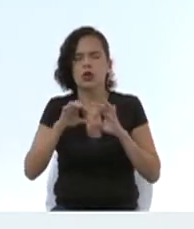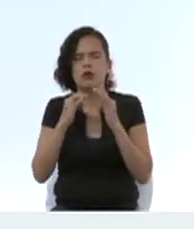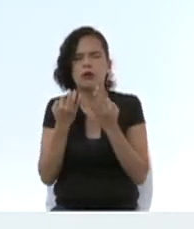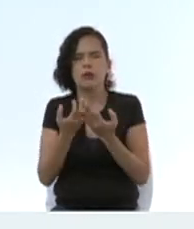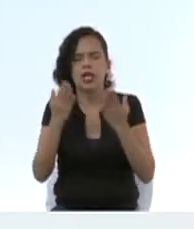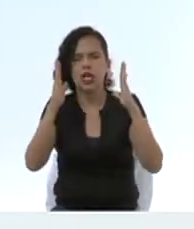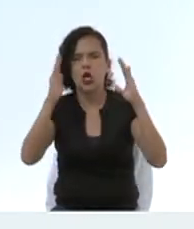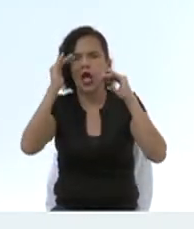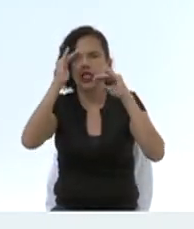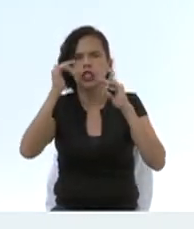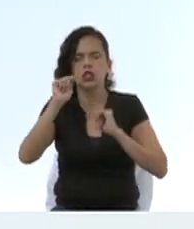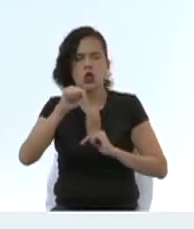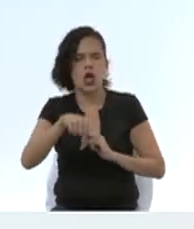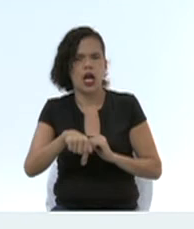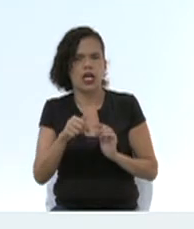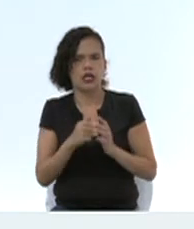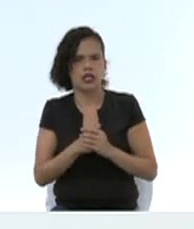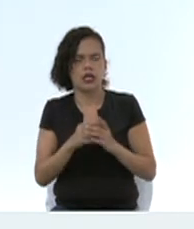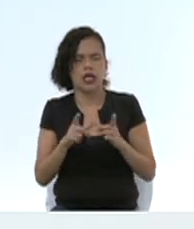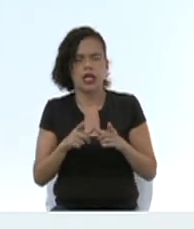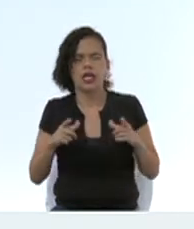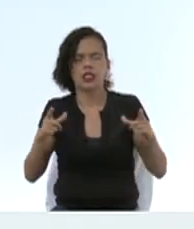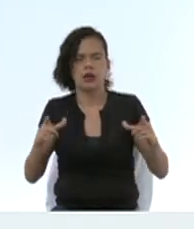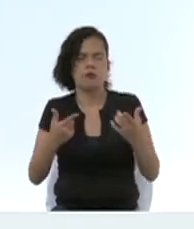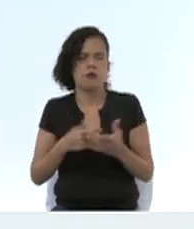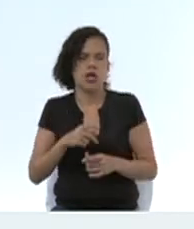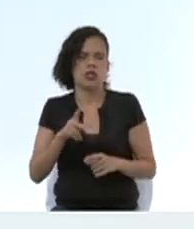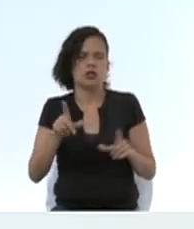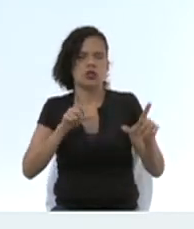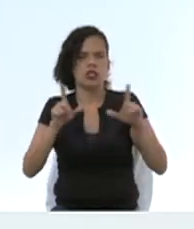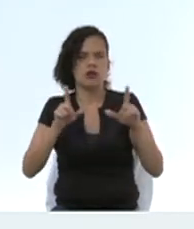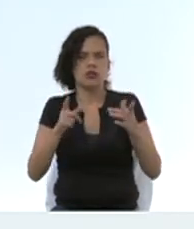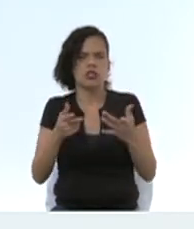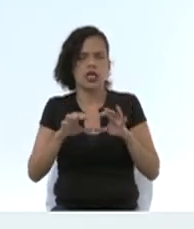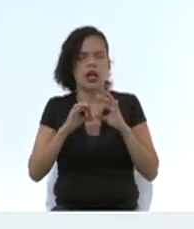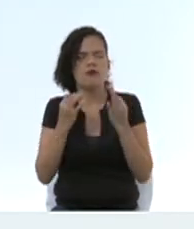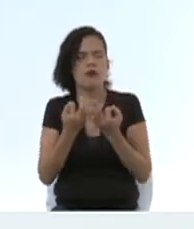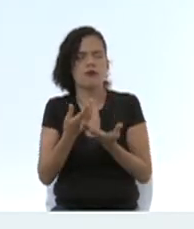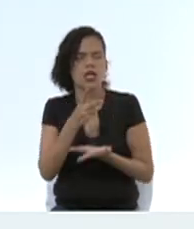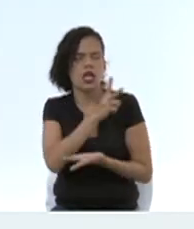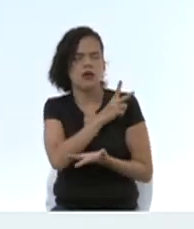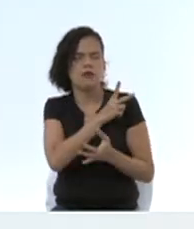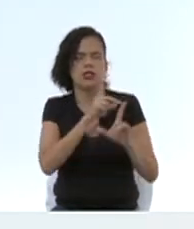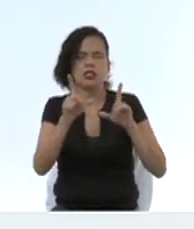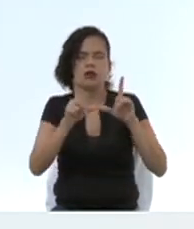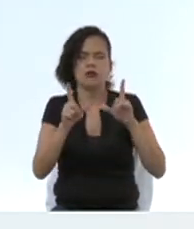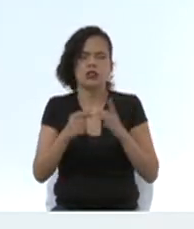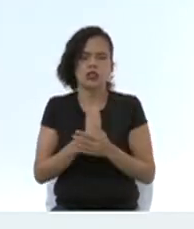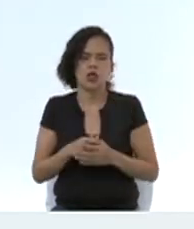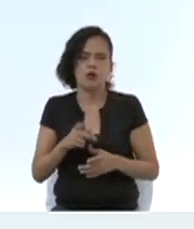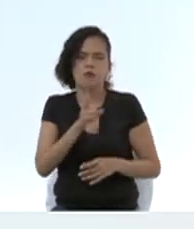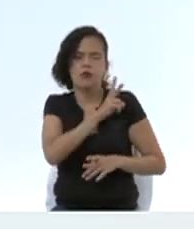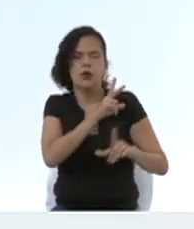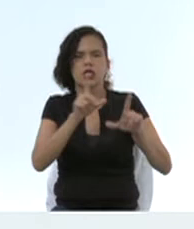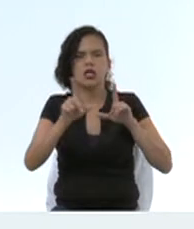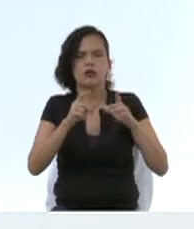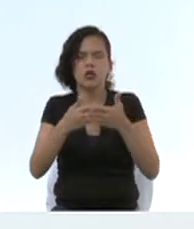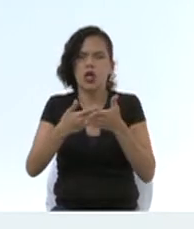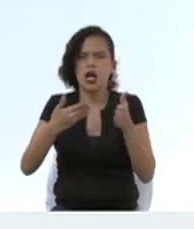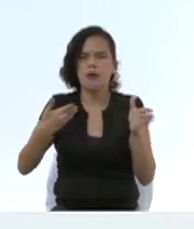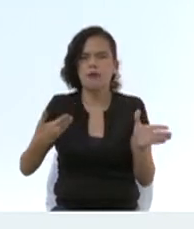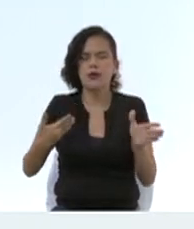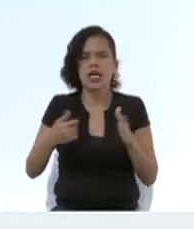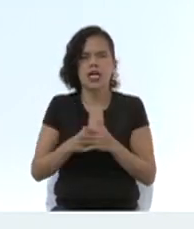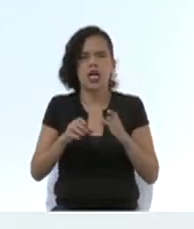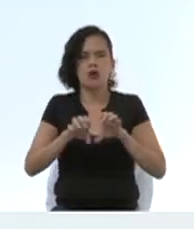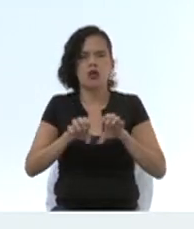nos atendió aquí en este espacio televisivo, que es la familia de Vive TV. Vive TV abrió las puertas a la